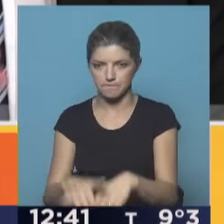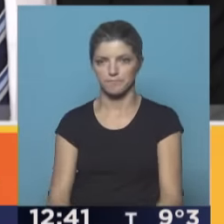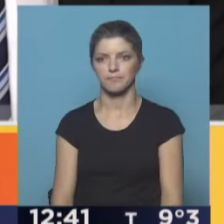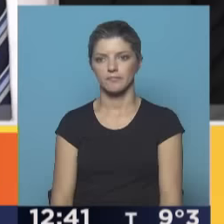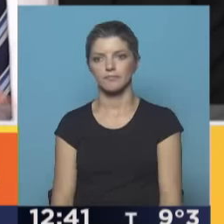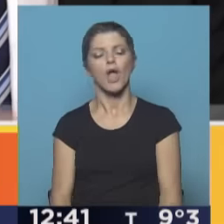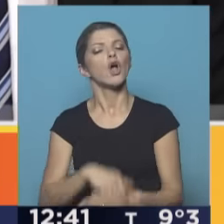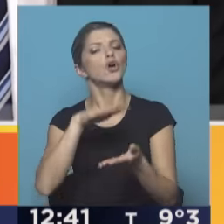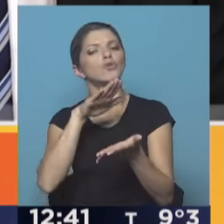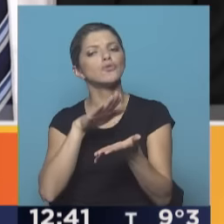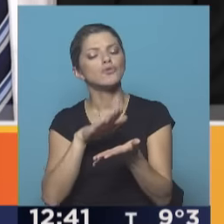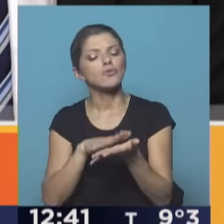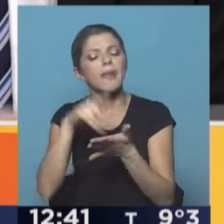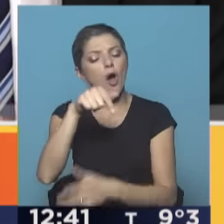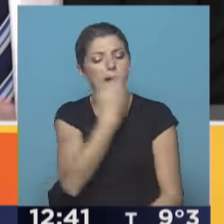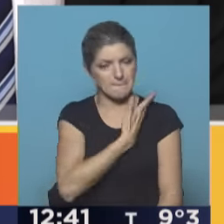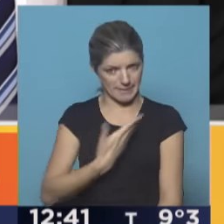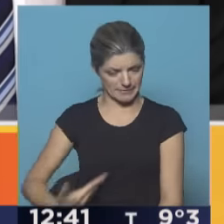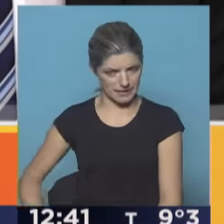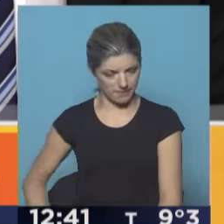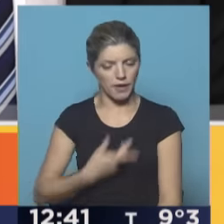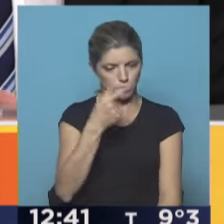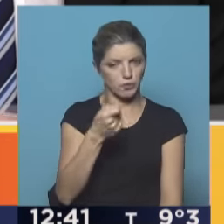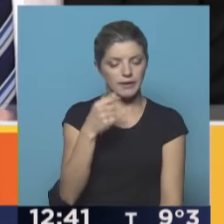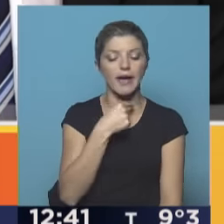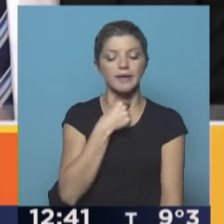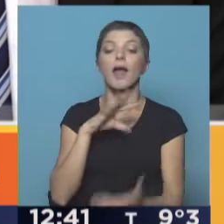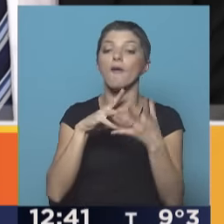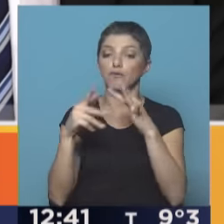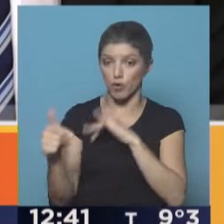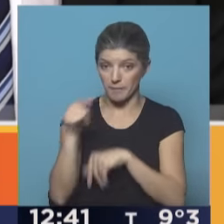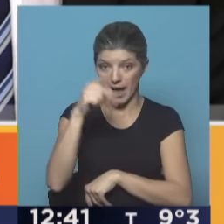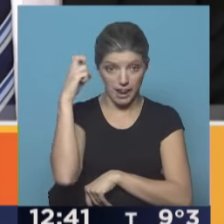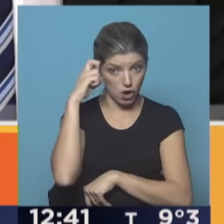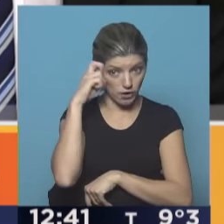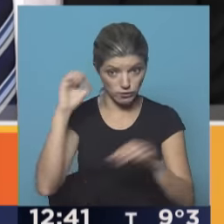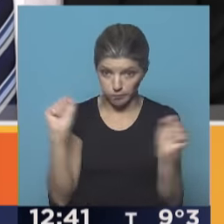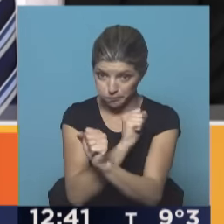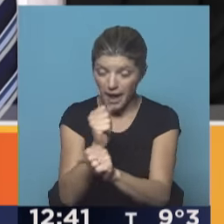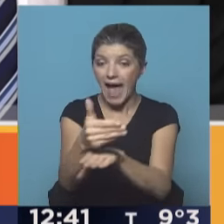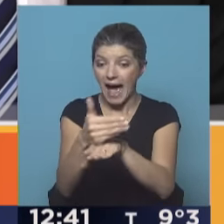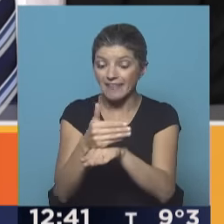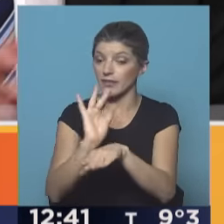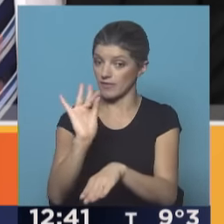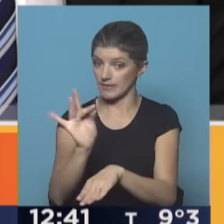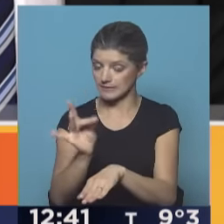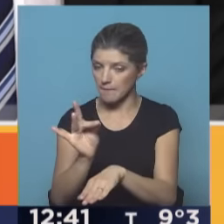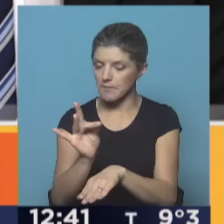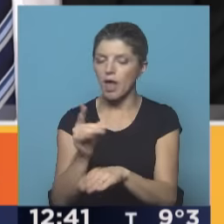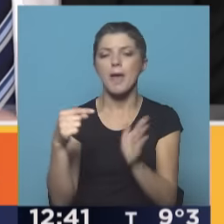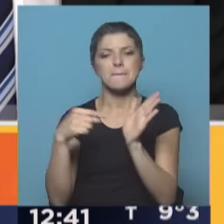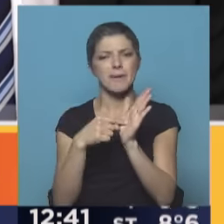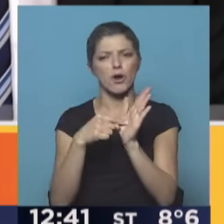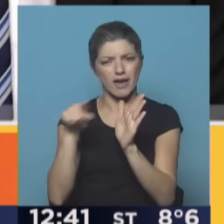presidencialista que quiere imponer erdogan y que lo va a hacer A través del parlamento y quiere que esto sea antes de fin de año no ha tenido nada que ver